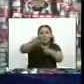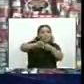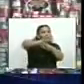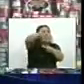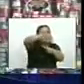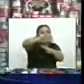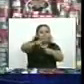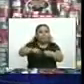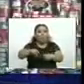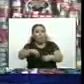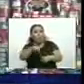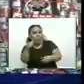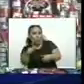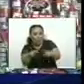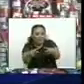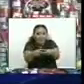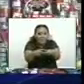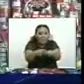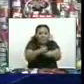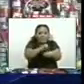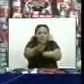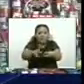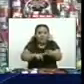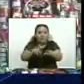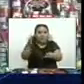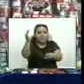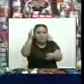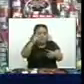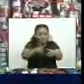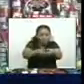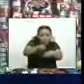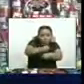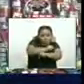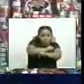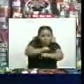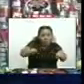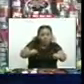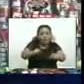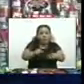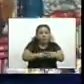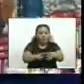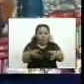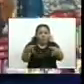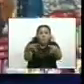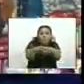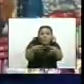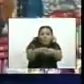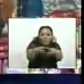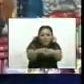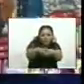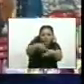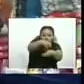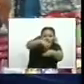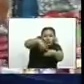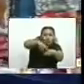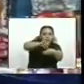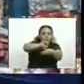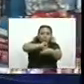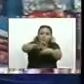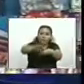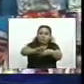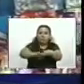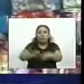los rockets, el llamado destructor también, las bombas de mezcal, la